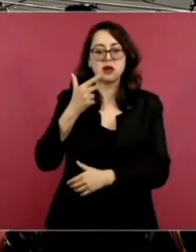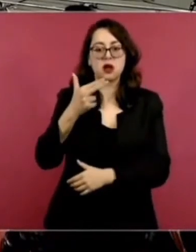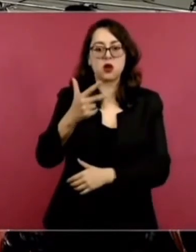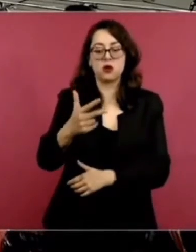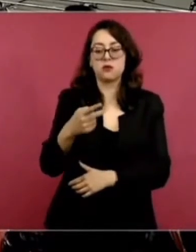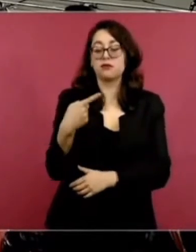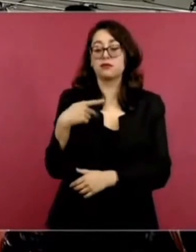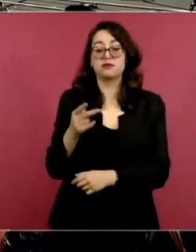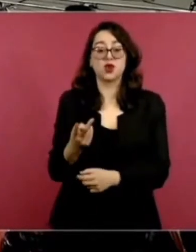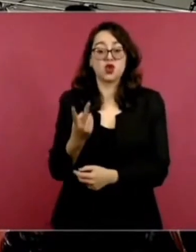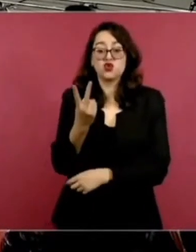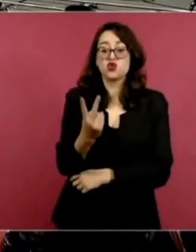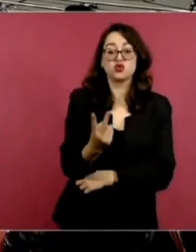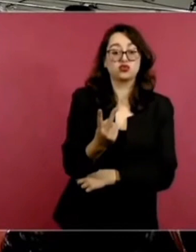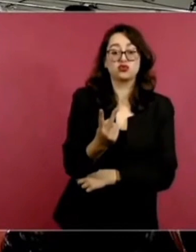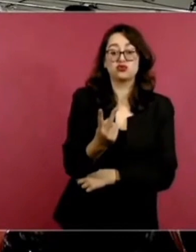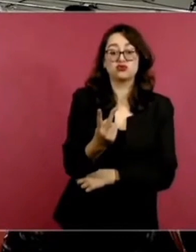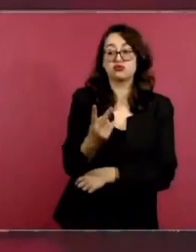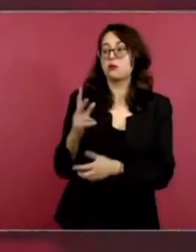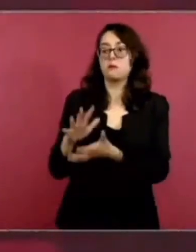pero minoría.